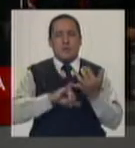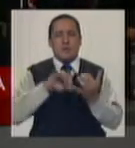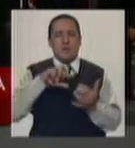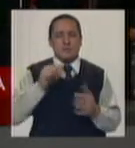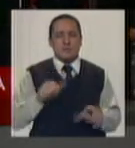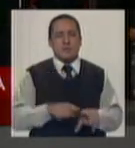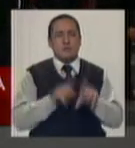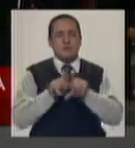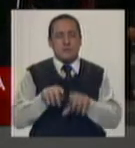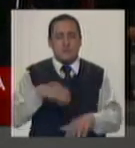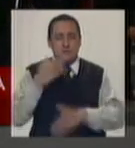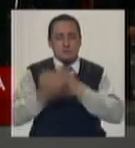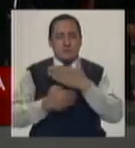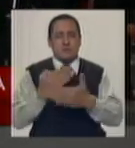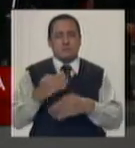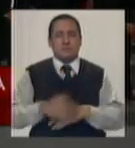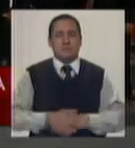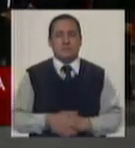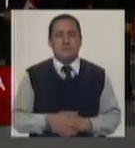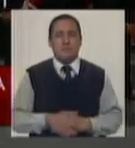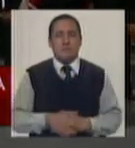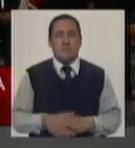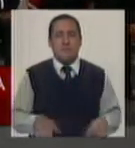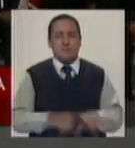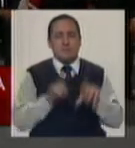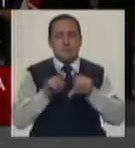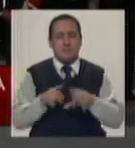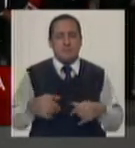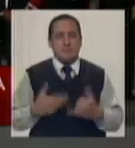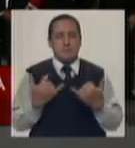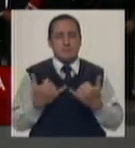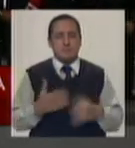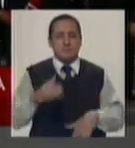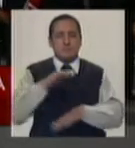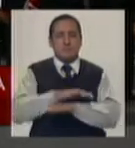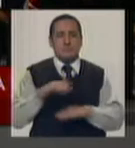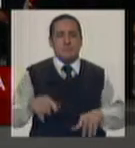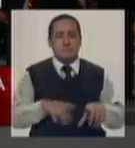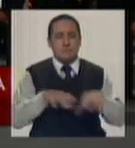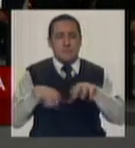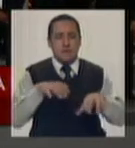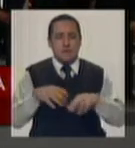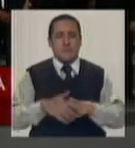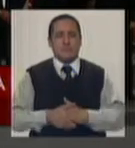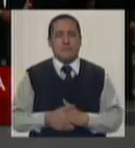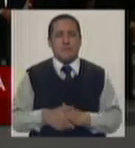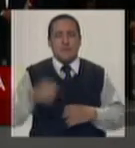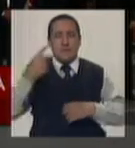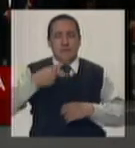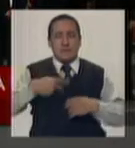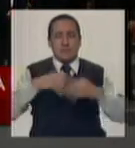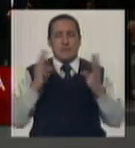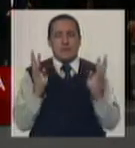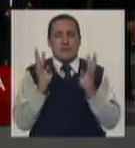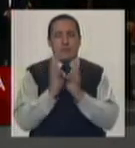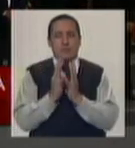y posteriormente, en horas de la tarde, se realizará la segunda